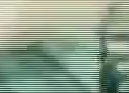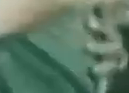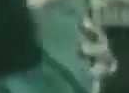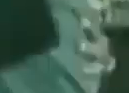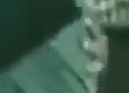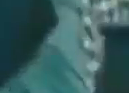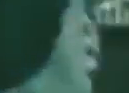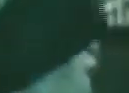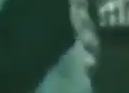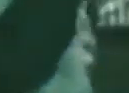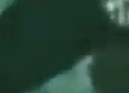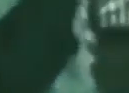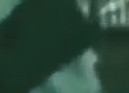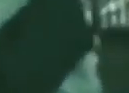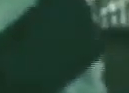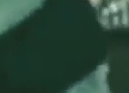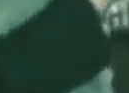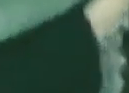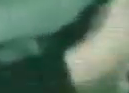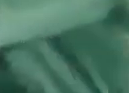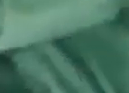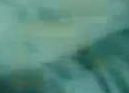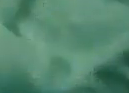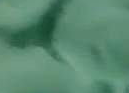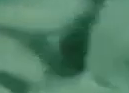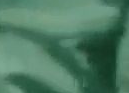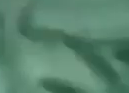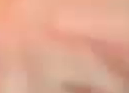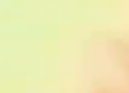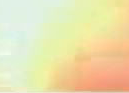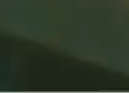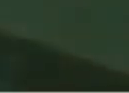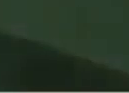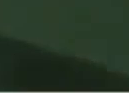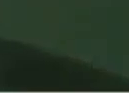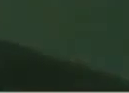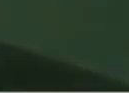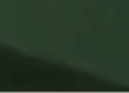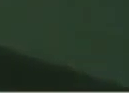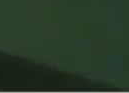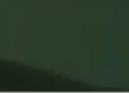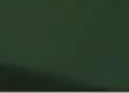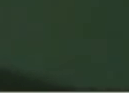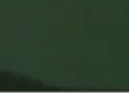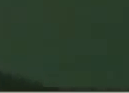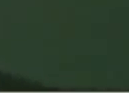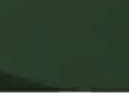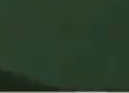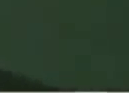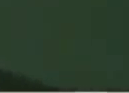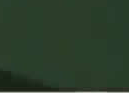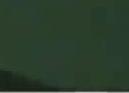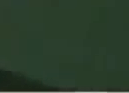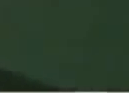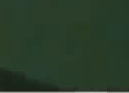consagraría los lazos con el hombre que en la historia se inscribía como el mejor amigo de Cuba. Una compatriota cubana